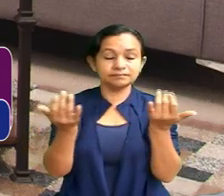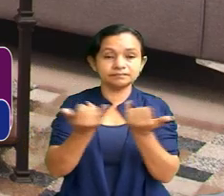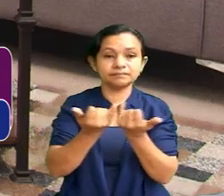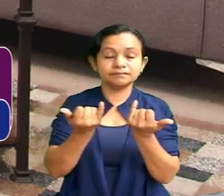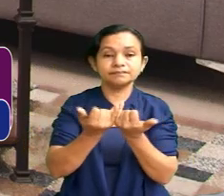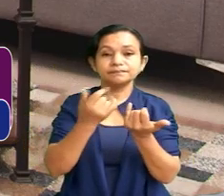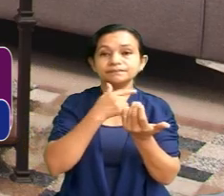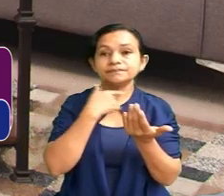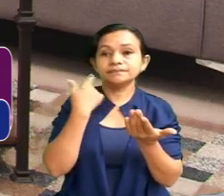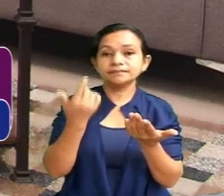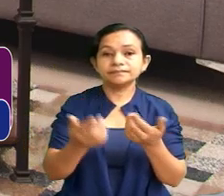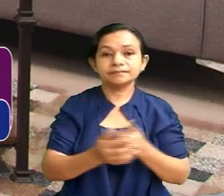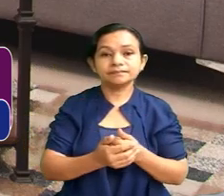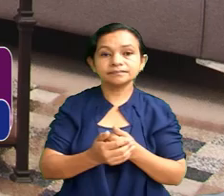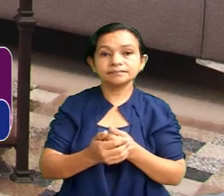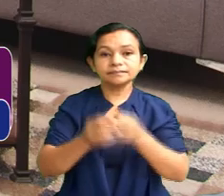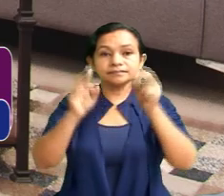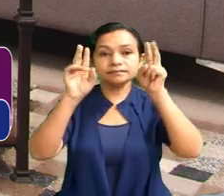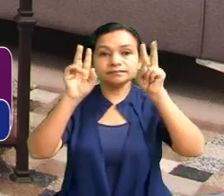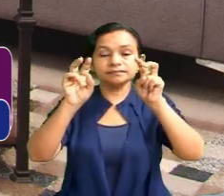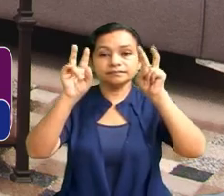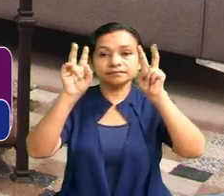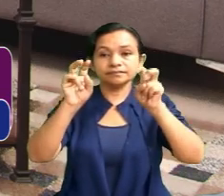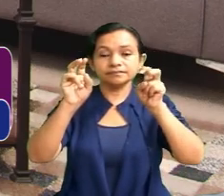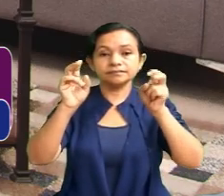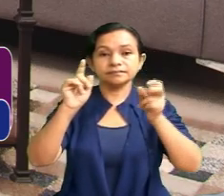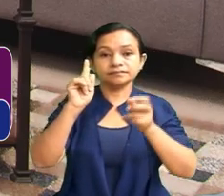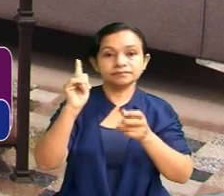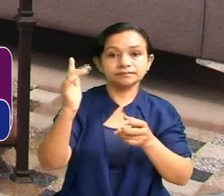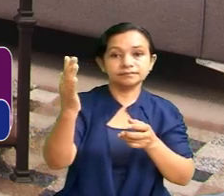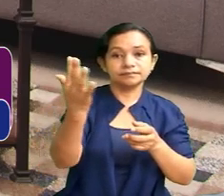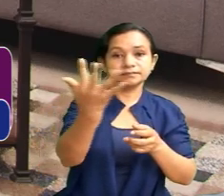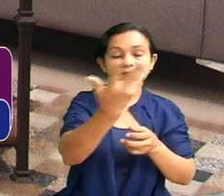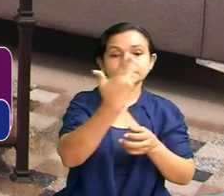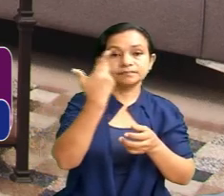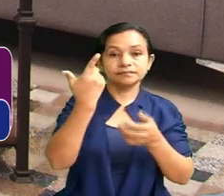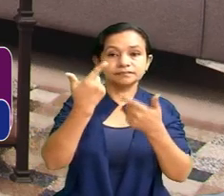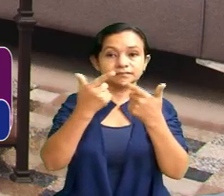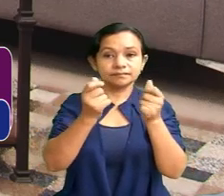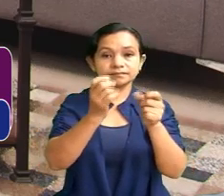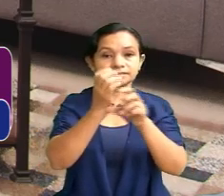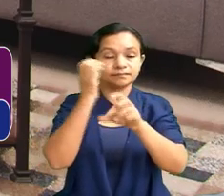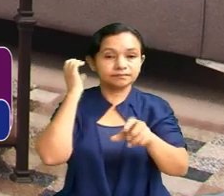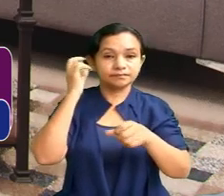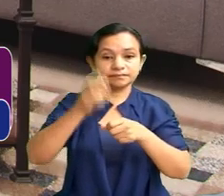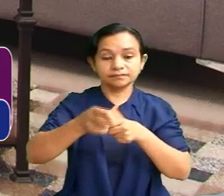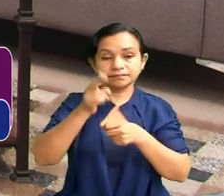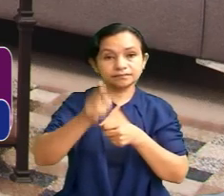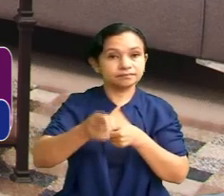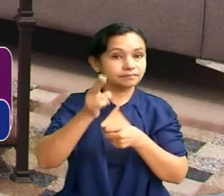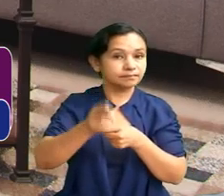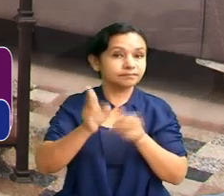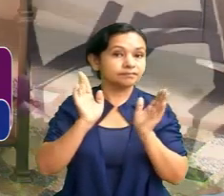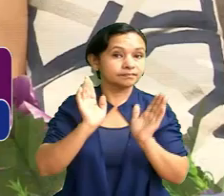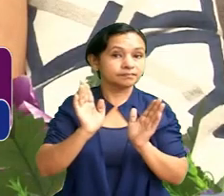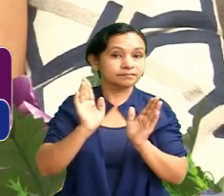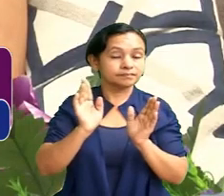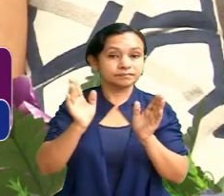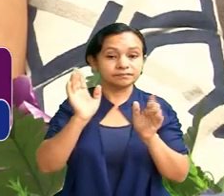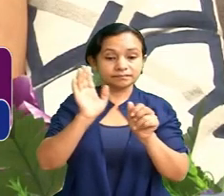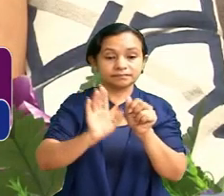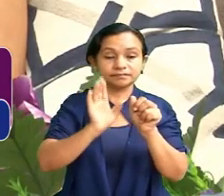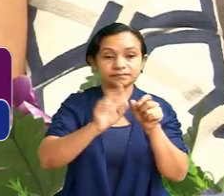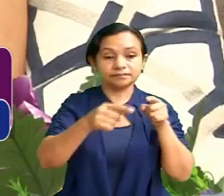y al respecto del transporte interno como es el transporte selectivo los taxi esos son también los municipios